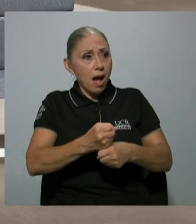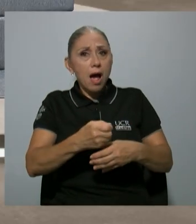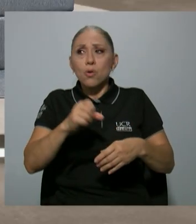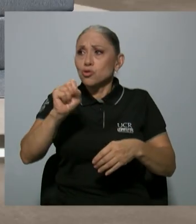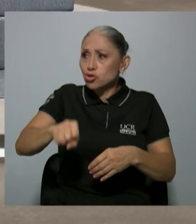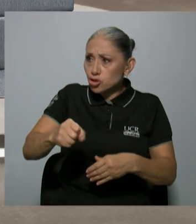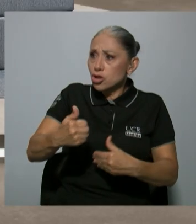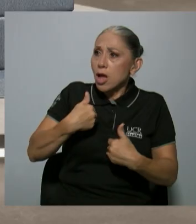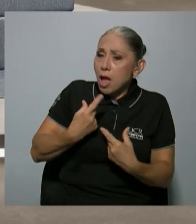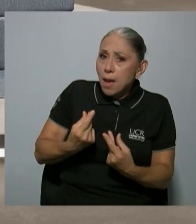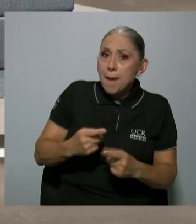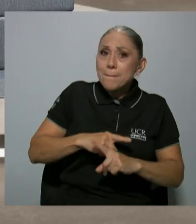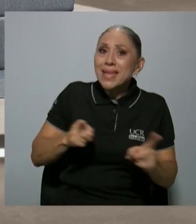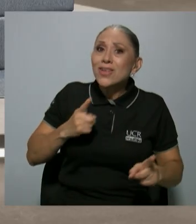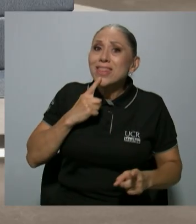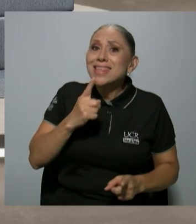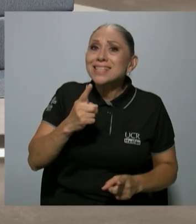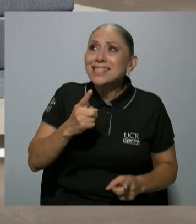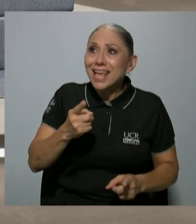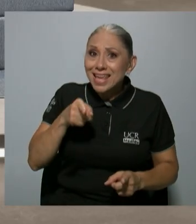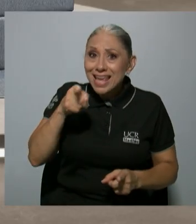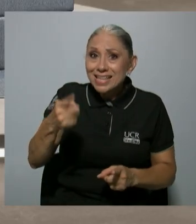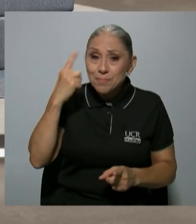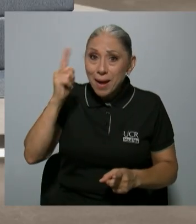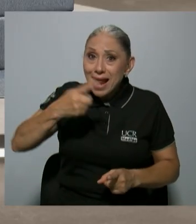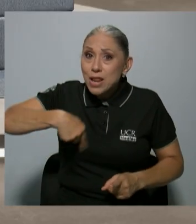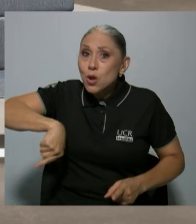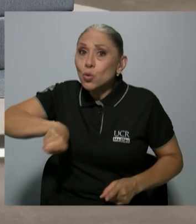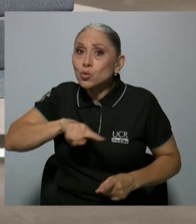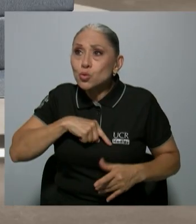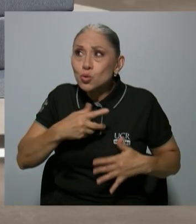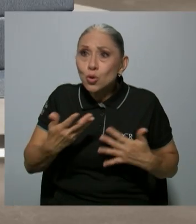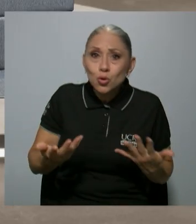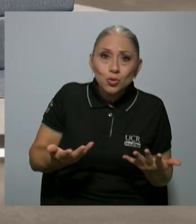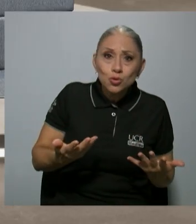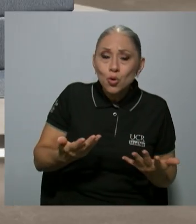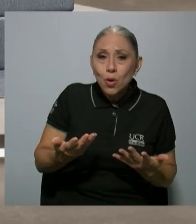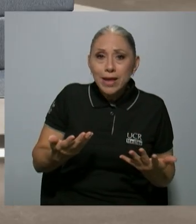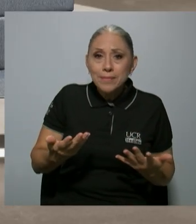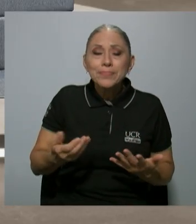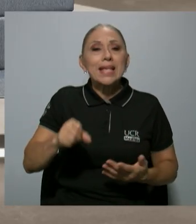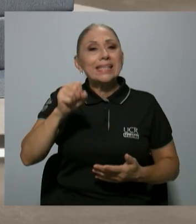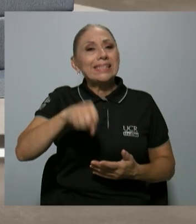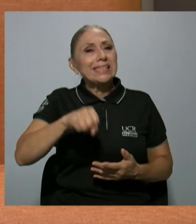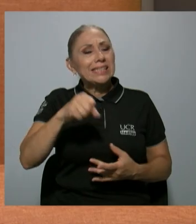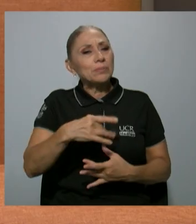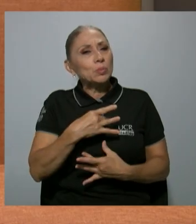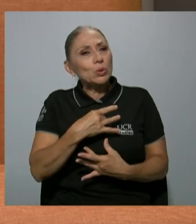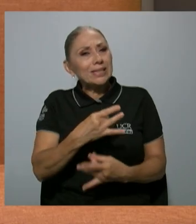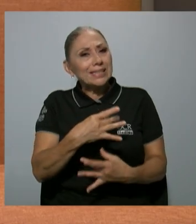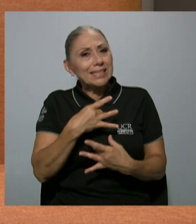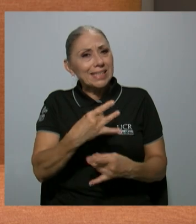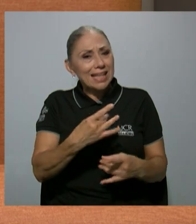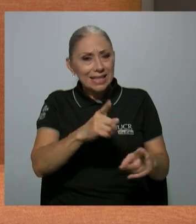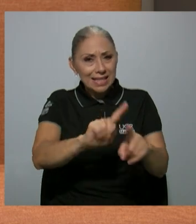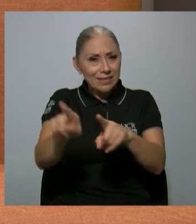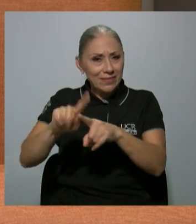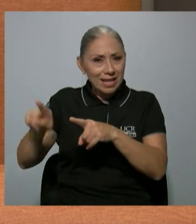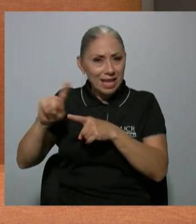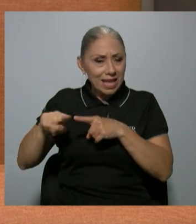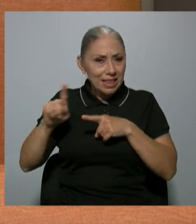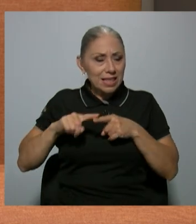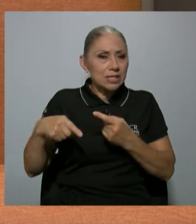dicen que nos la genera a nosotros. Sí, y a mí me parece también muy interesante los comentarios que hace la